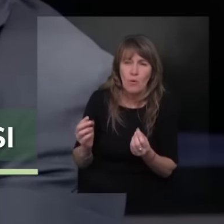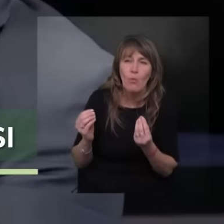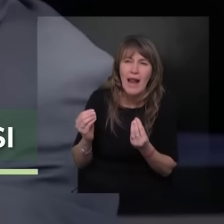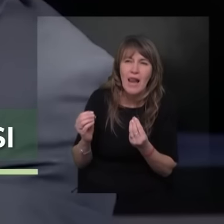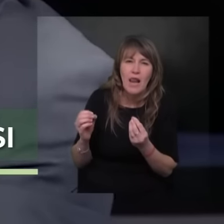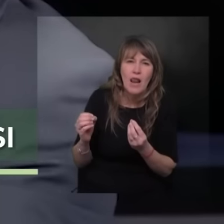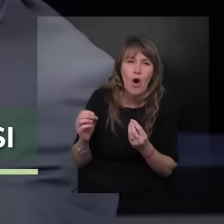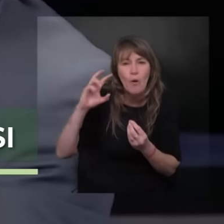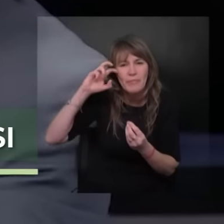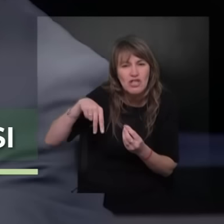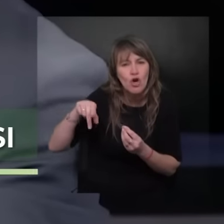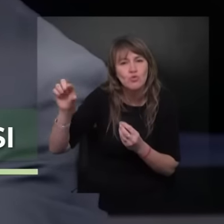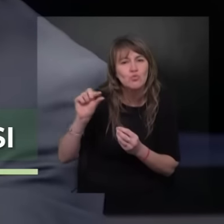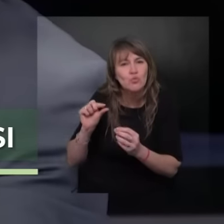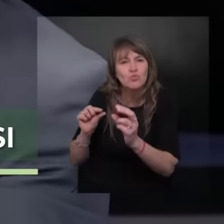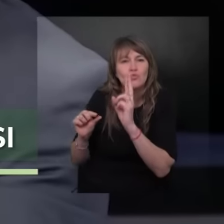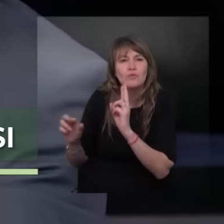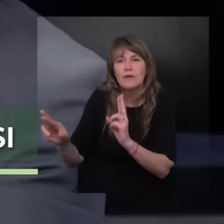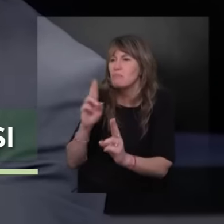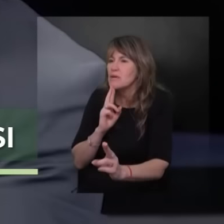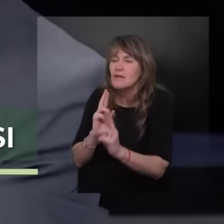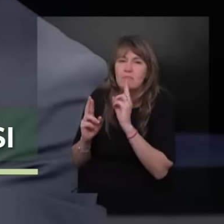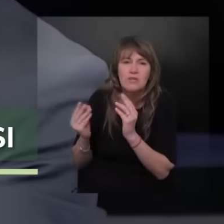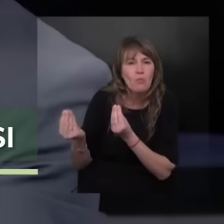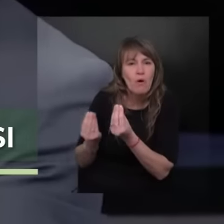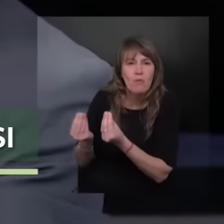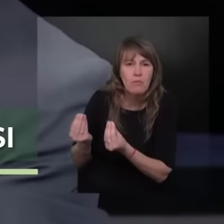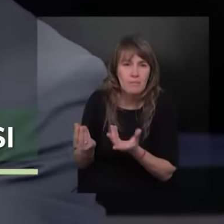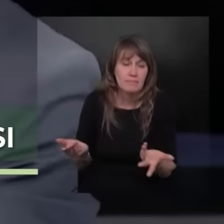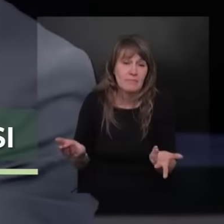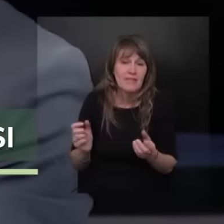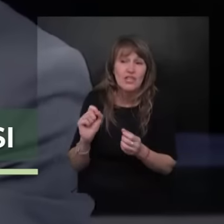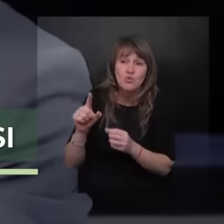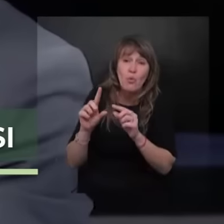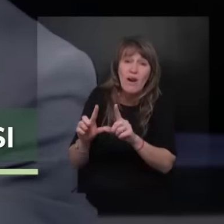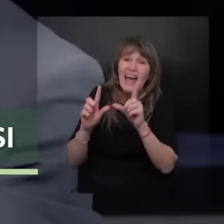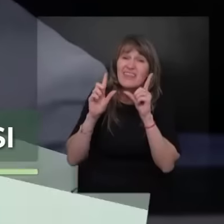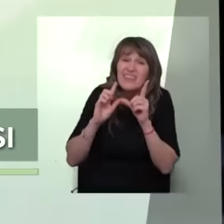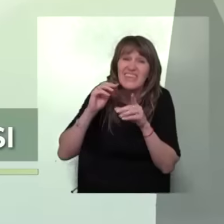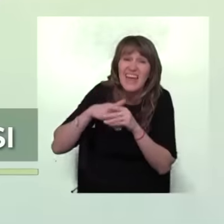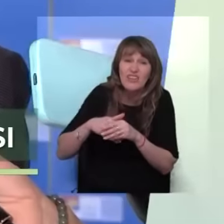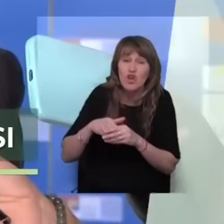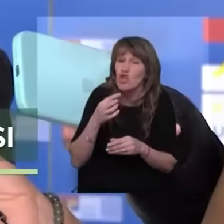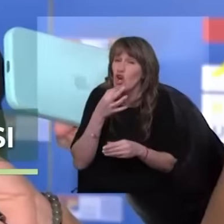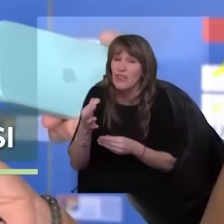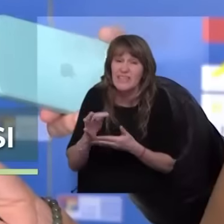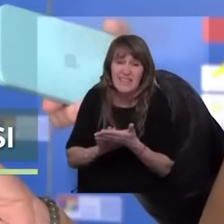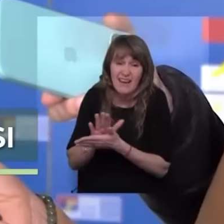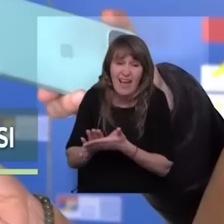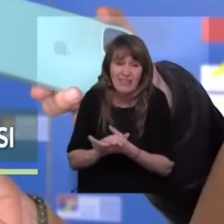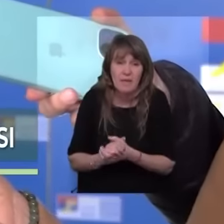evidentemente pero es un chiste que encierra un candidato que no dice nunca Nada de nada